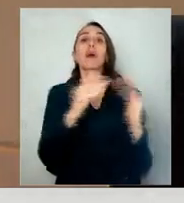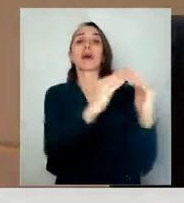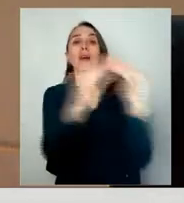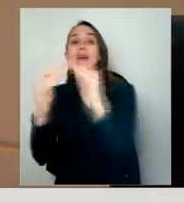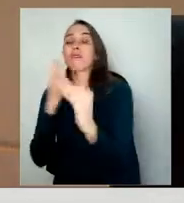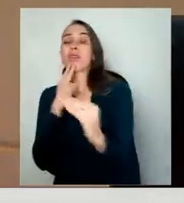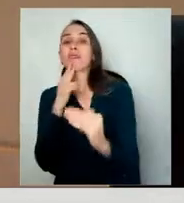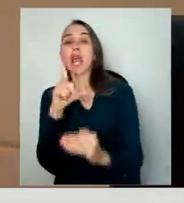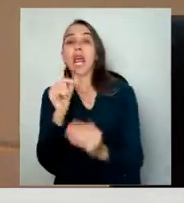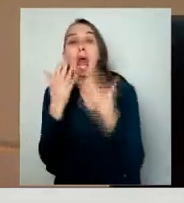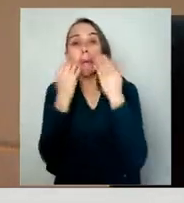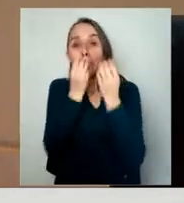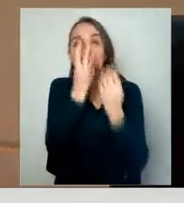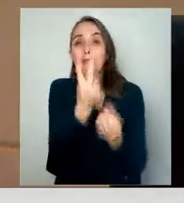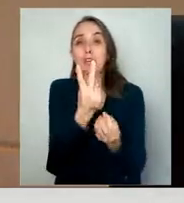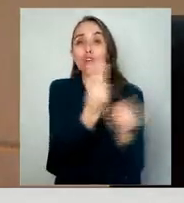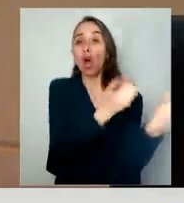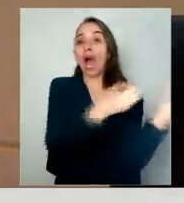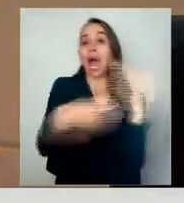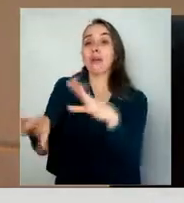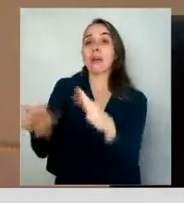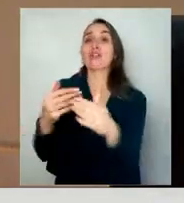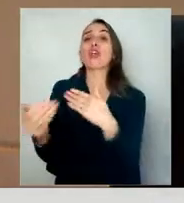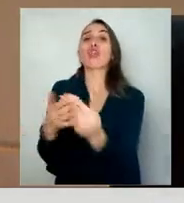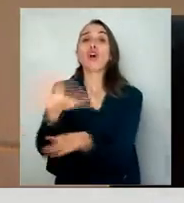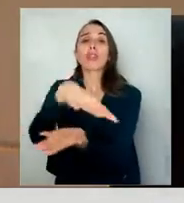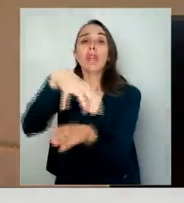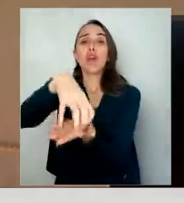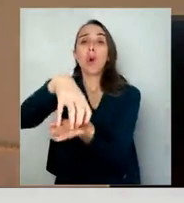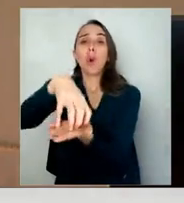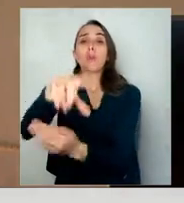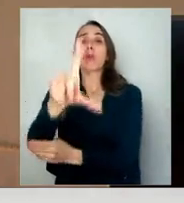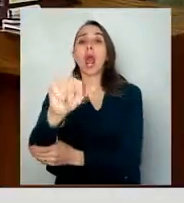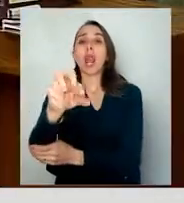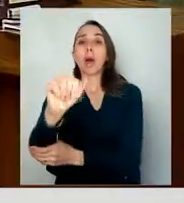lampa y necesitamos soluciones concretas Muchas gracias presidente